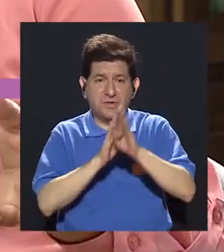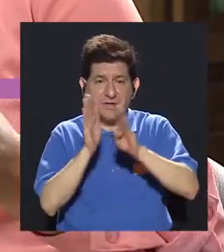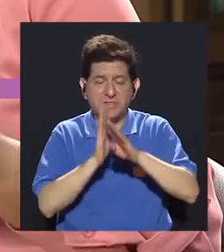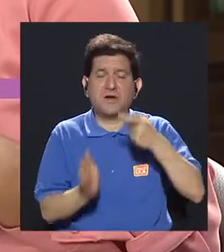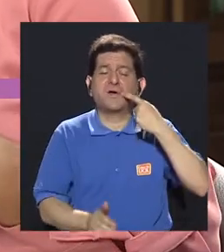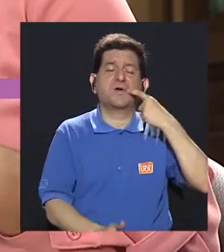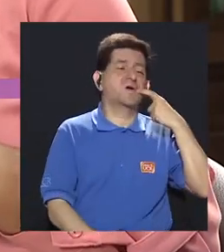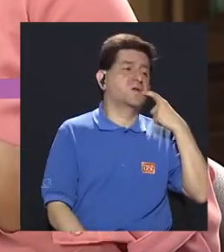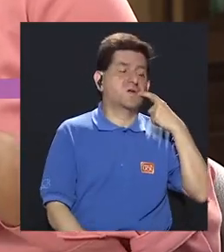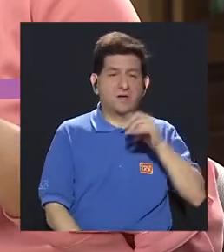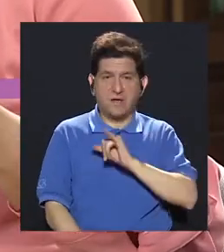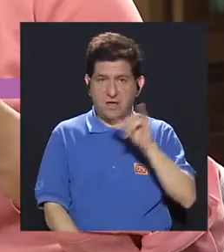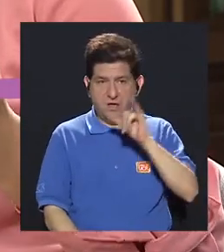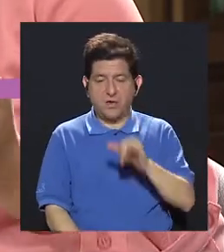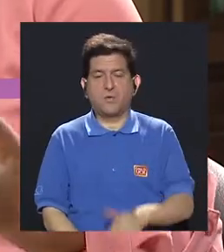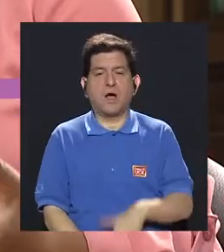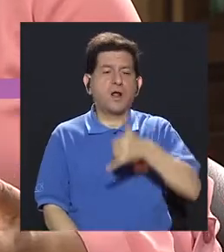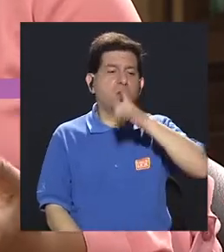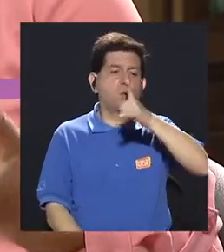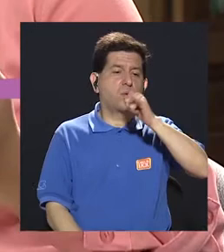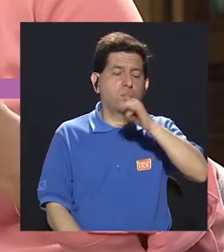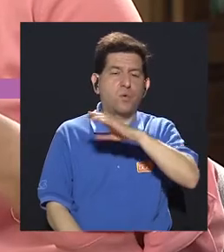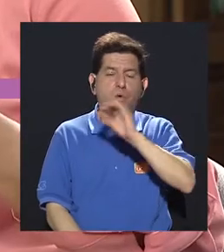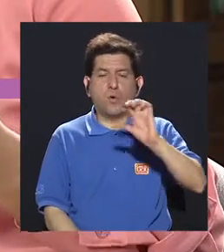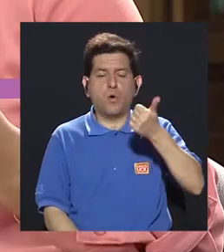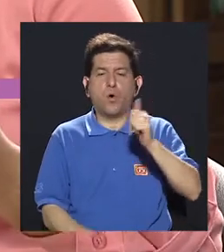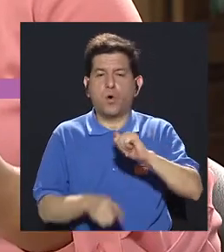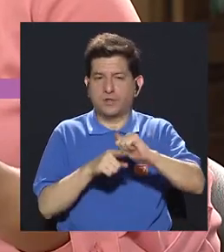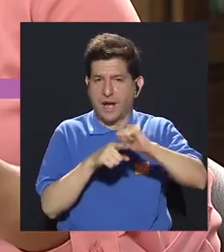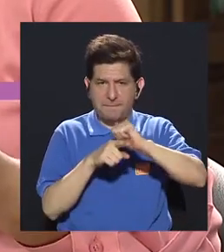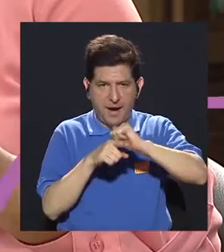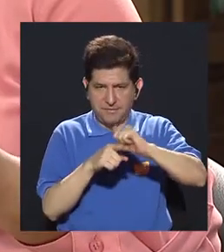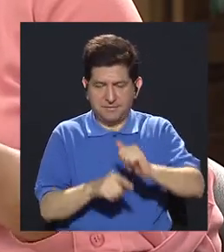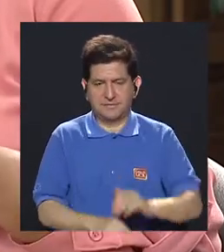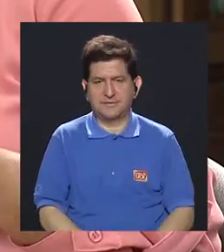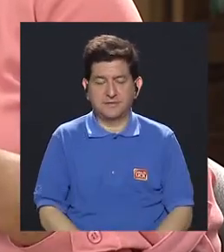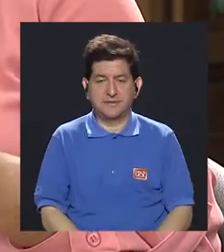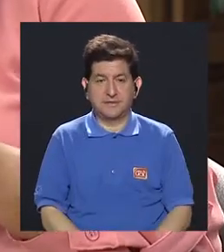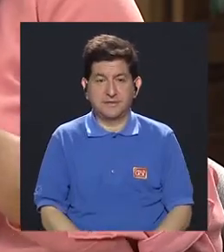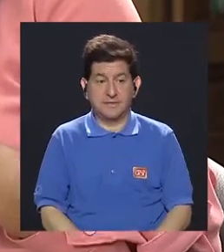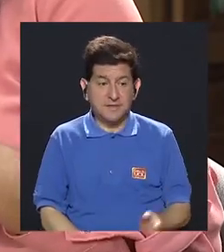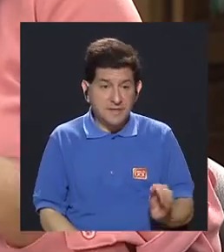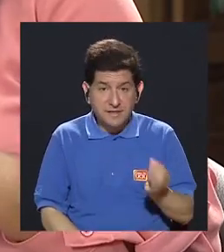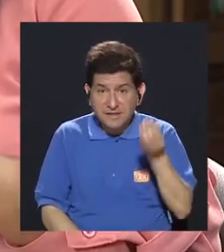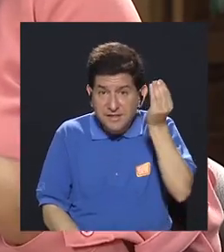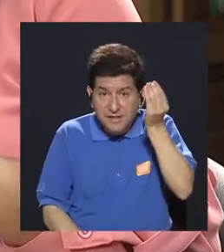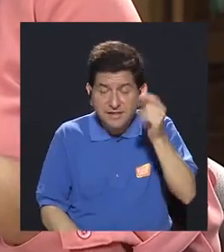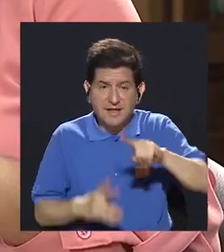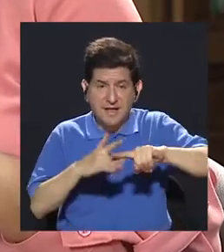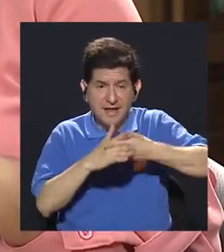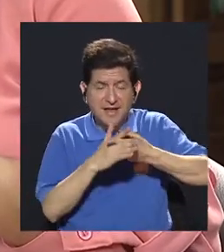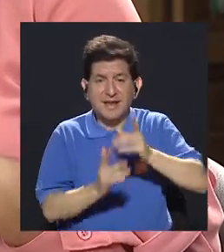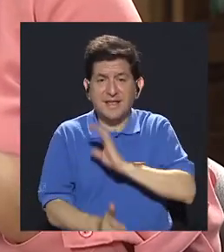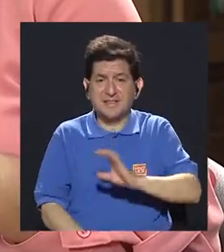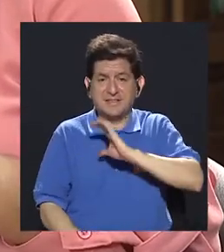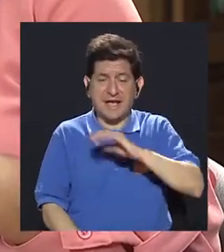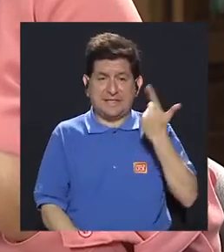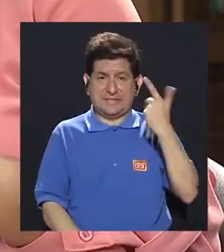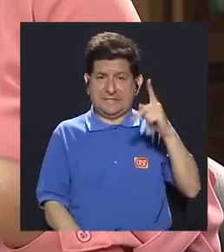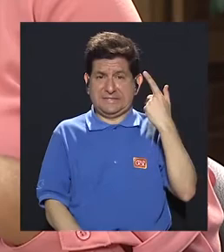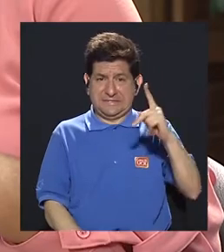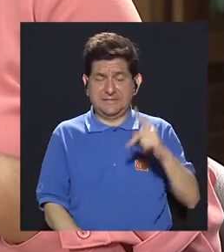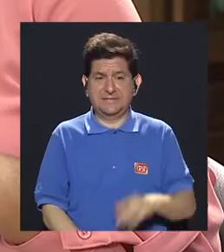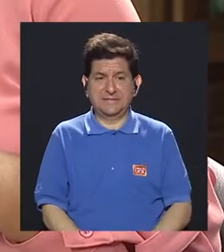de desarrollar una adicción, igualmente con el licor, igualmente con otras prácticas. Entonces, si en la adolescencia se inician